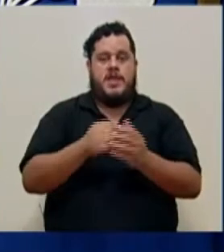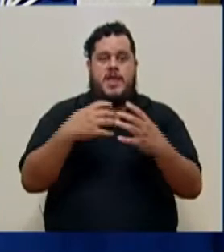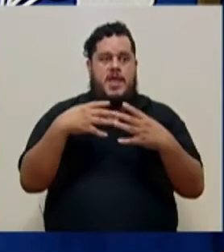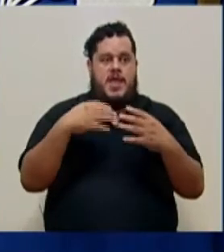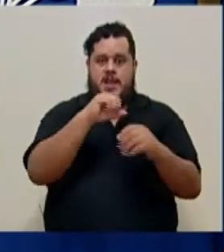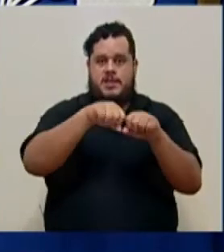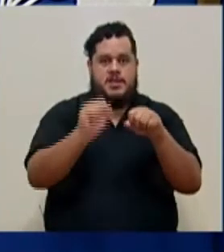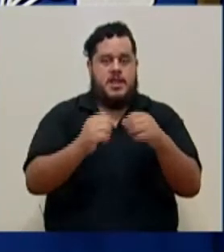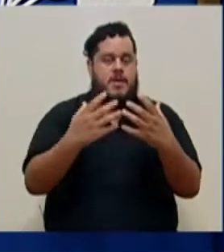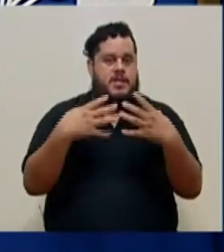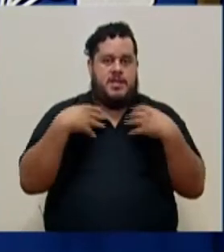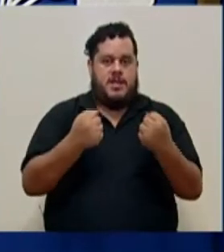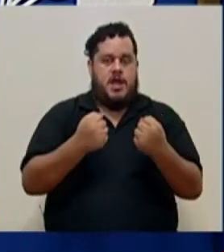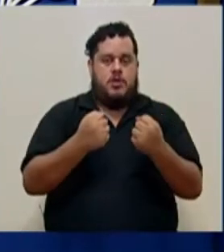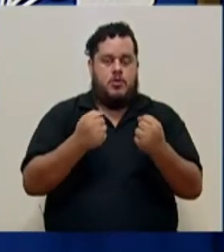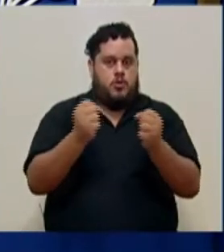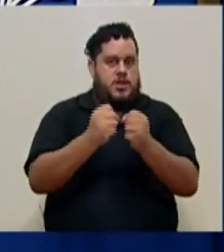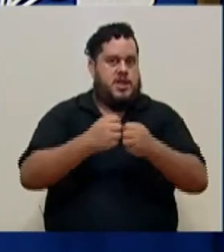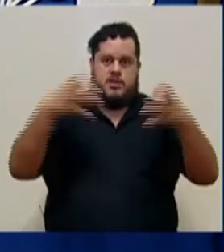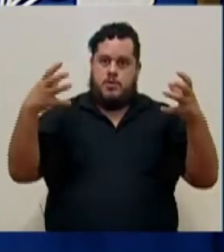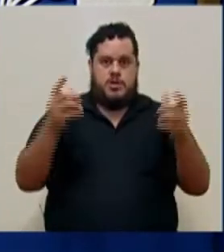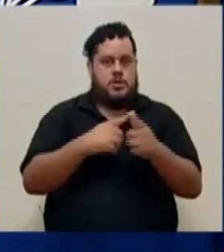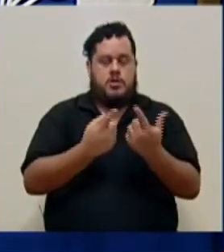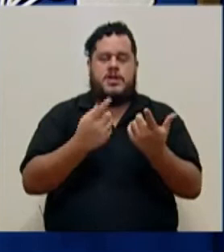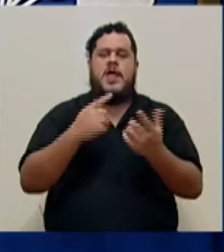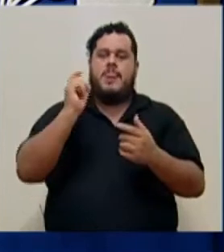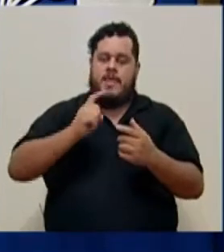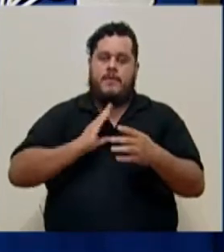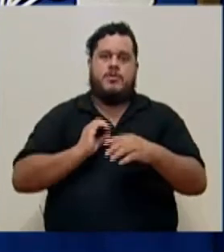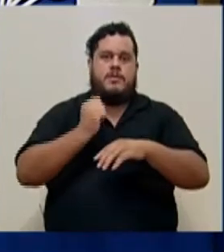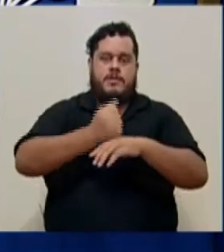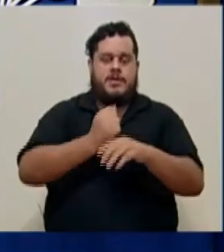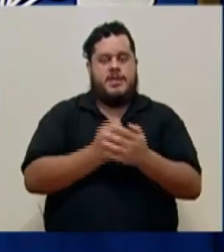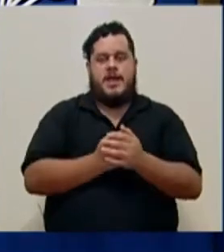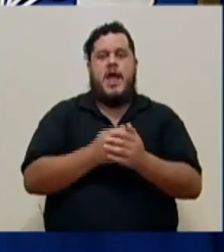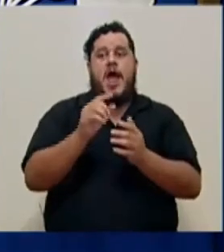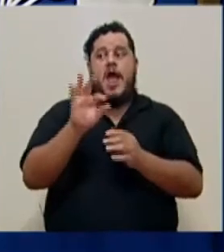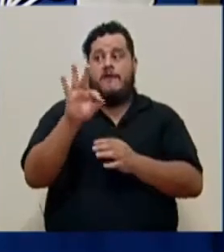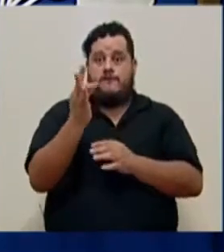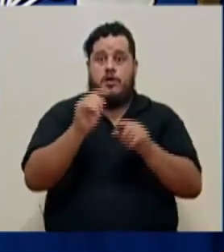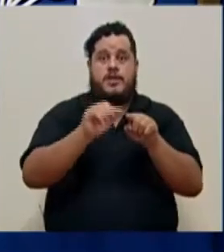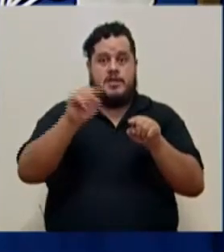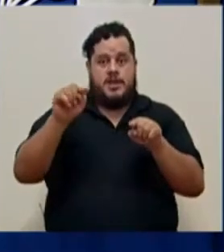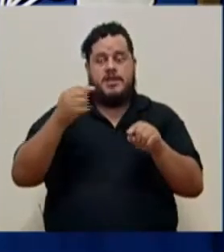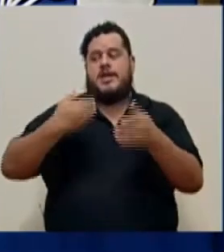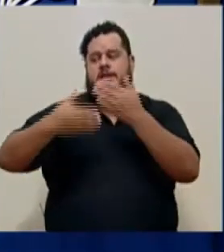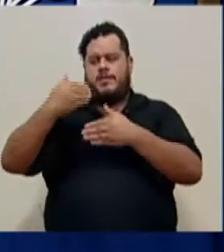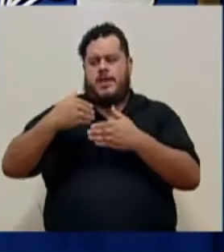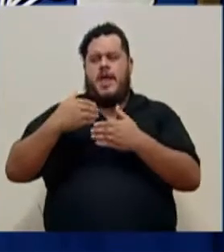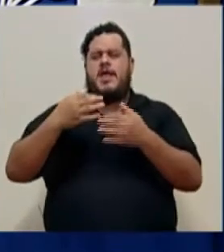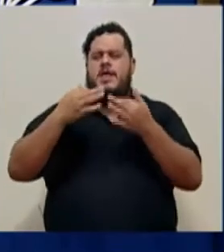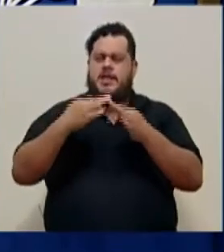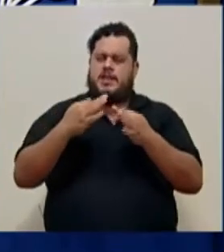muertes, uno tiene que implementar. Entonces, hay formas estadísticas de hacer irse para atrás y tratar de